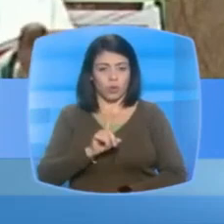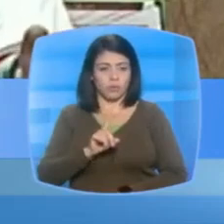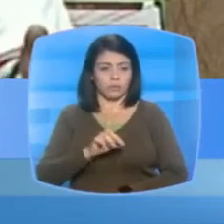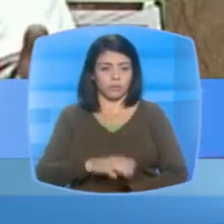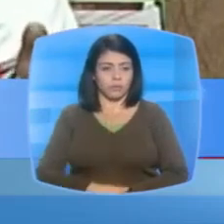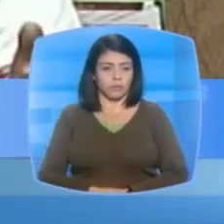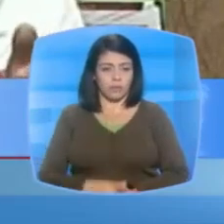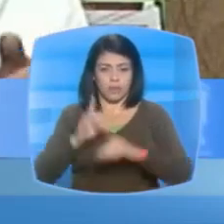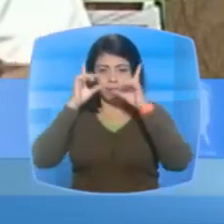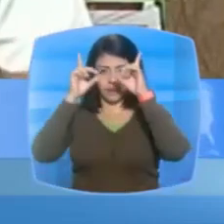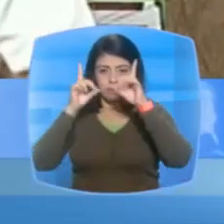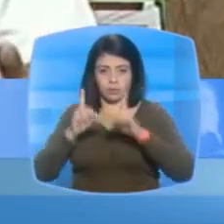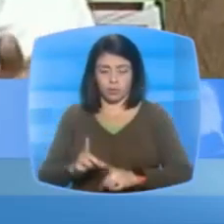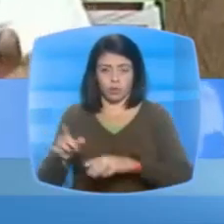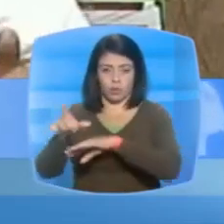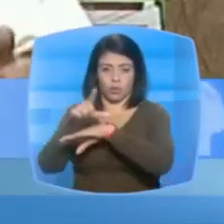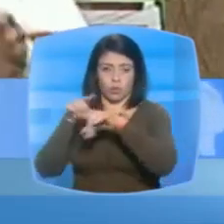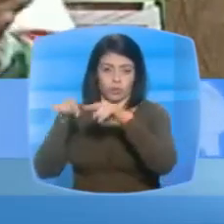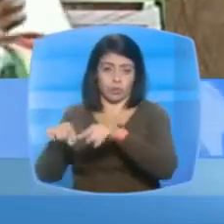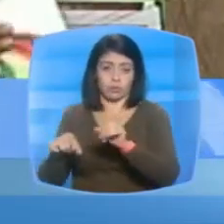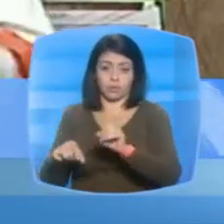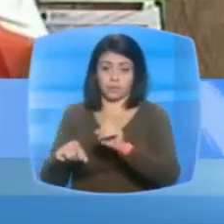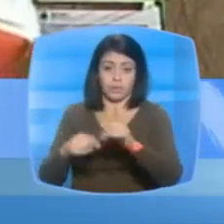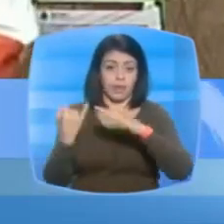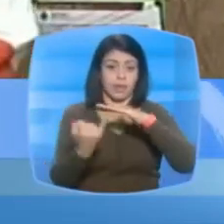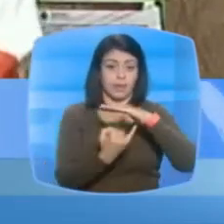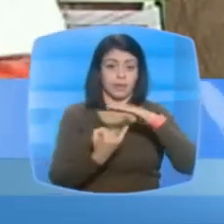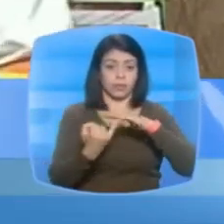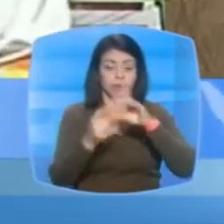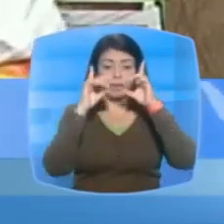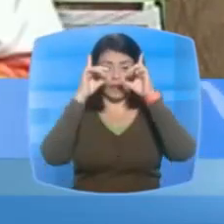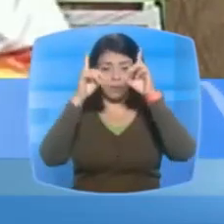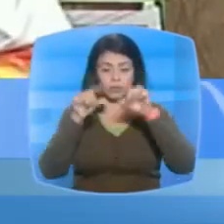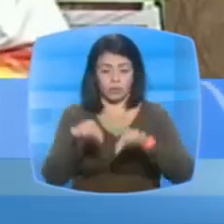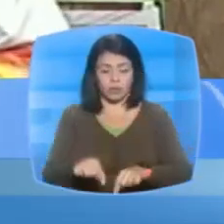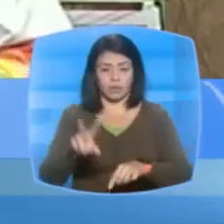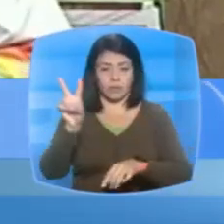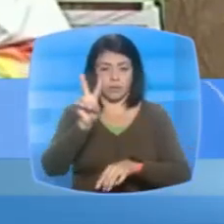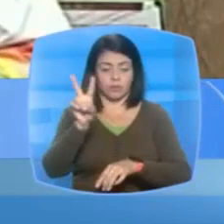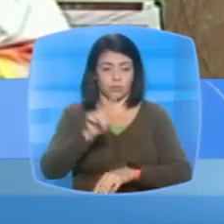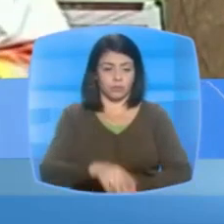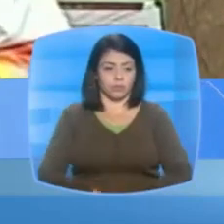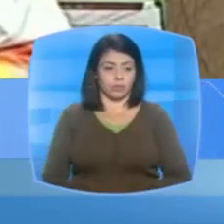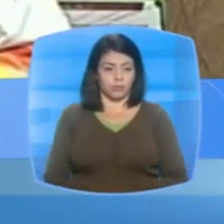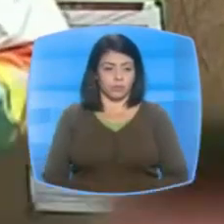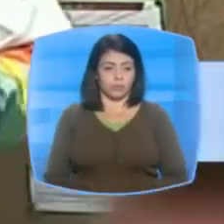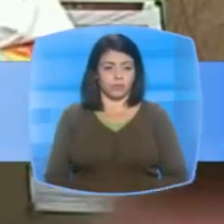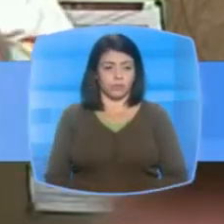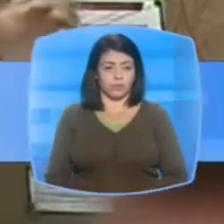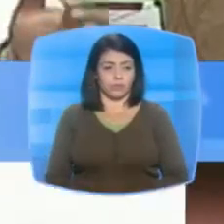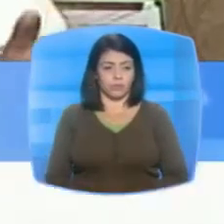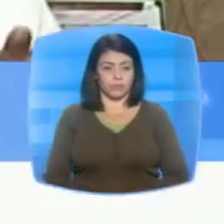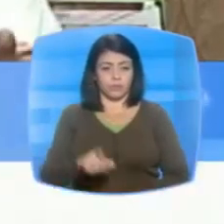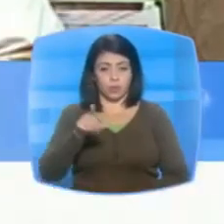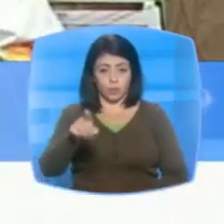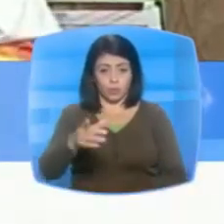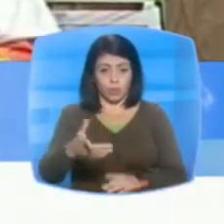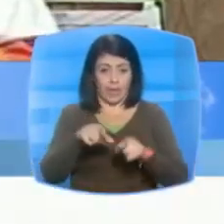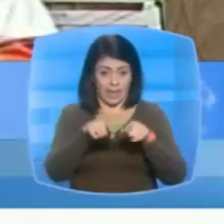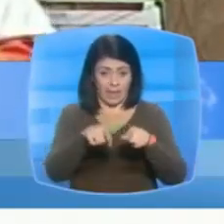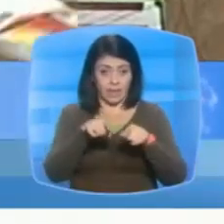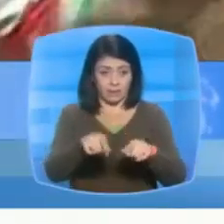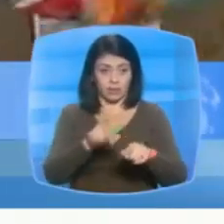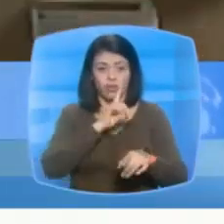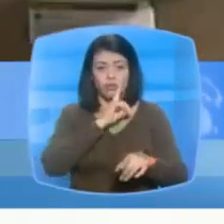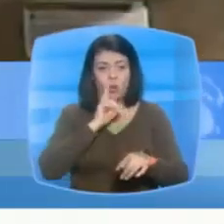los cuales se les giró órdenes de captura, están Leopoldo López, Juan Guaidó, Julio Borges y otros prominentes líderes opositores